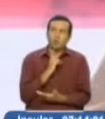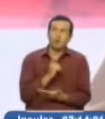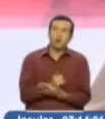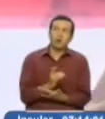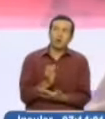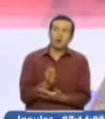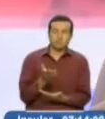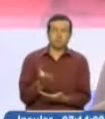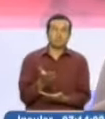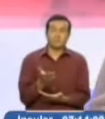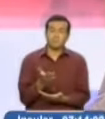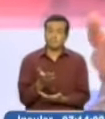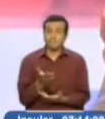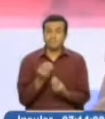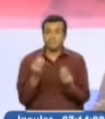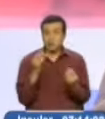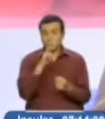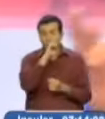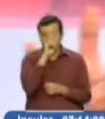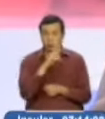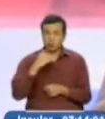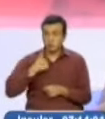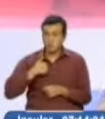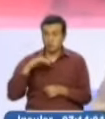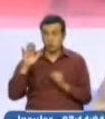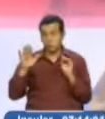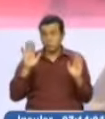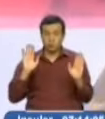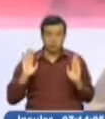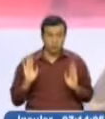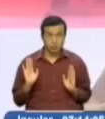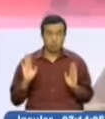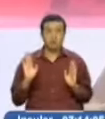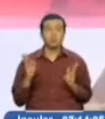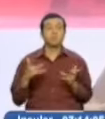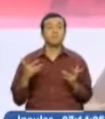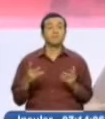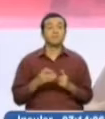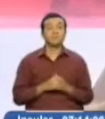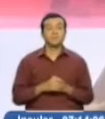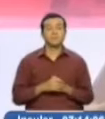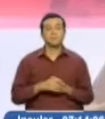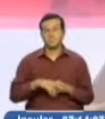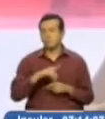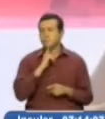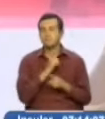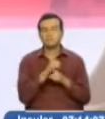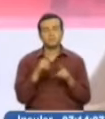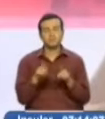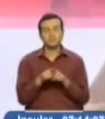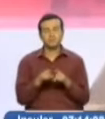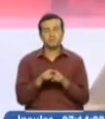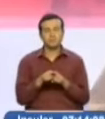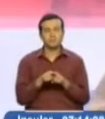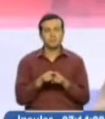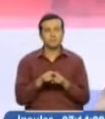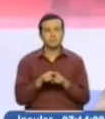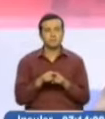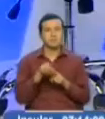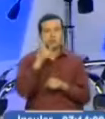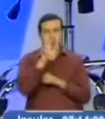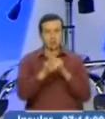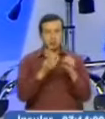Entonces, efectivamente, el usar tanto a Venezuela como a Argentina de uno y de otro lado sirvió también, a pesar de las